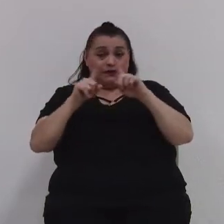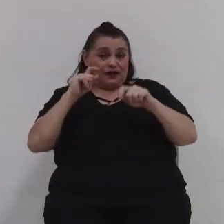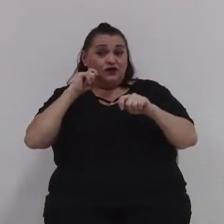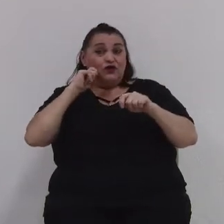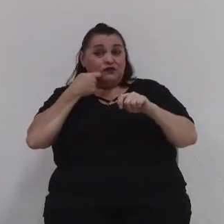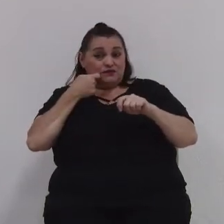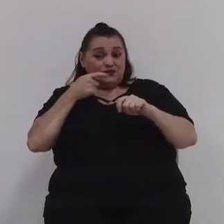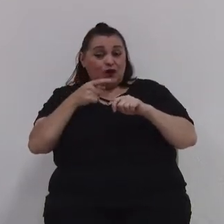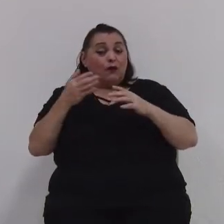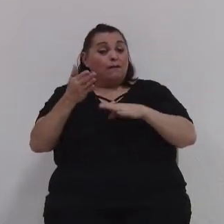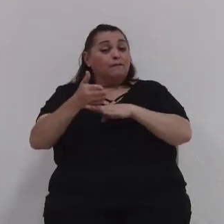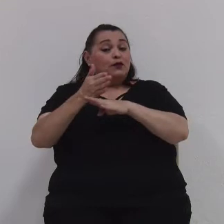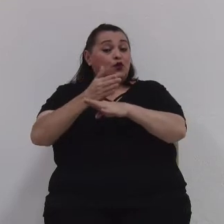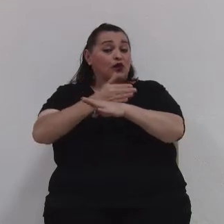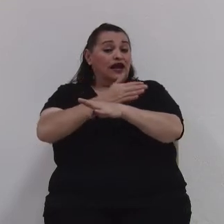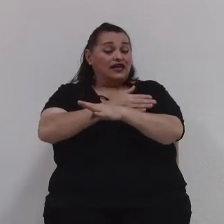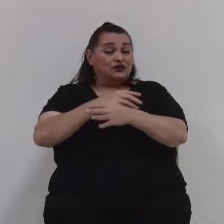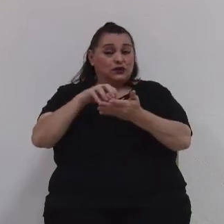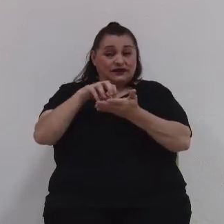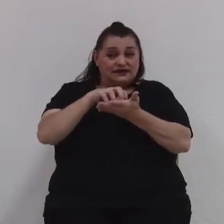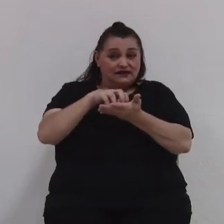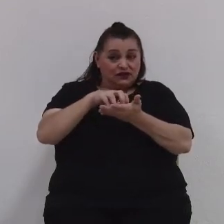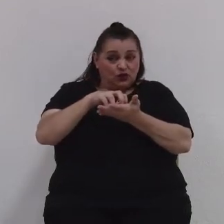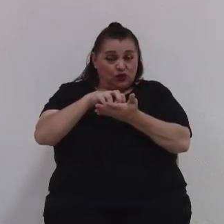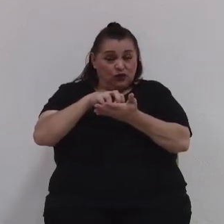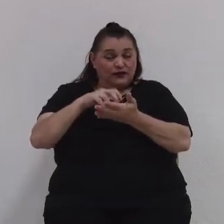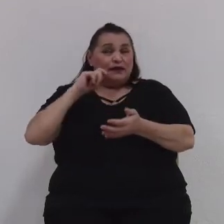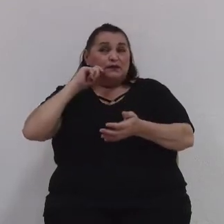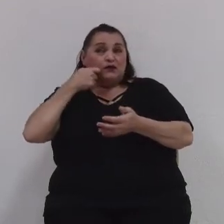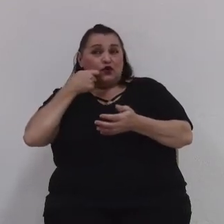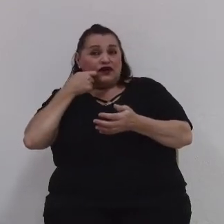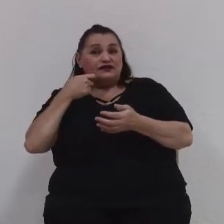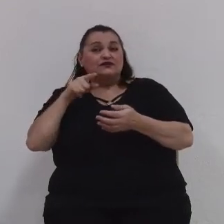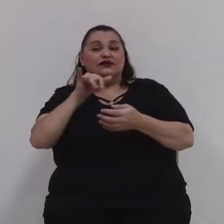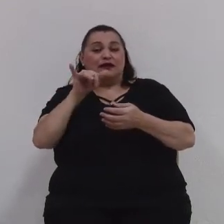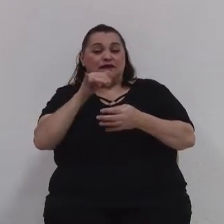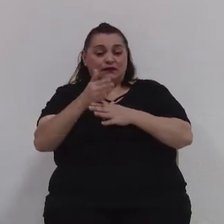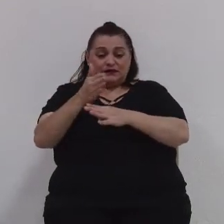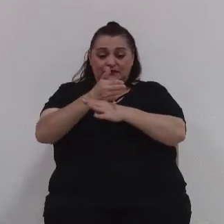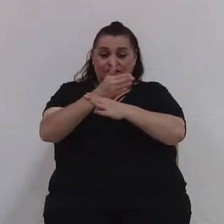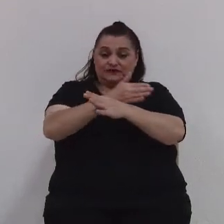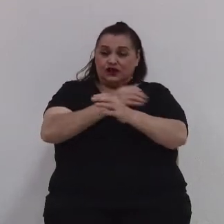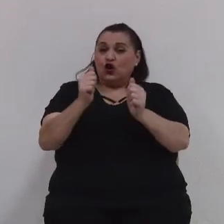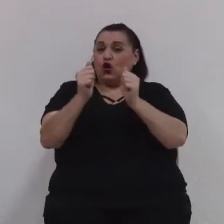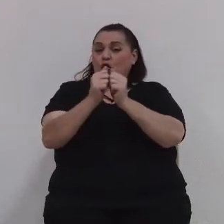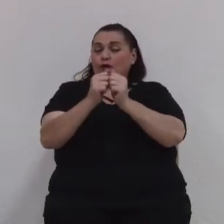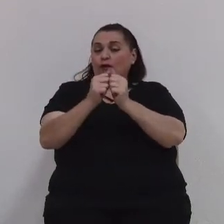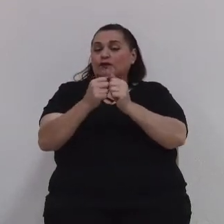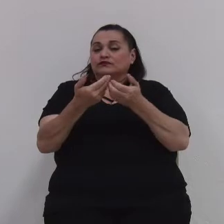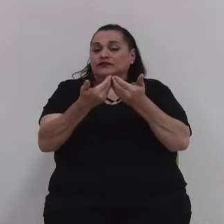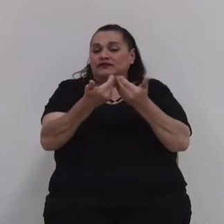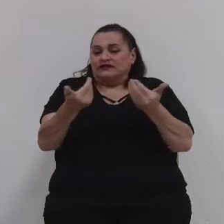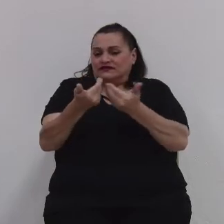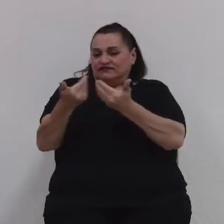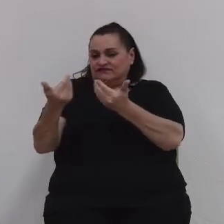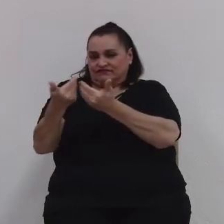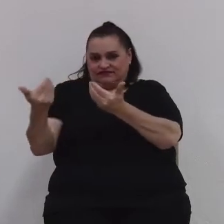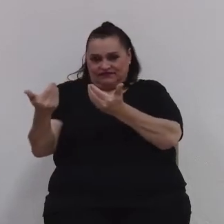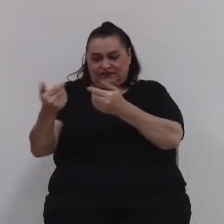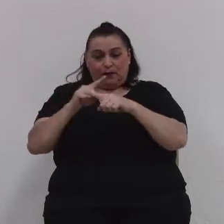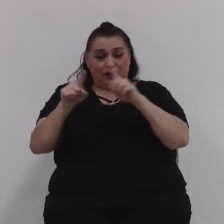del progreso con incertidumbre y la paradoja del progreso con polarización. Realmente